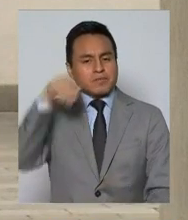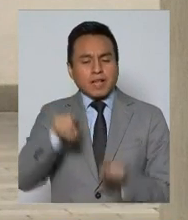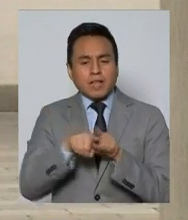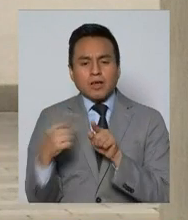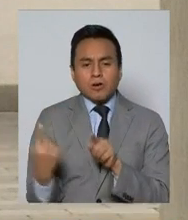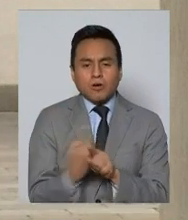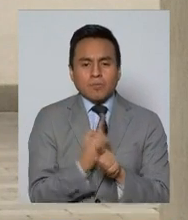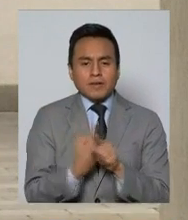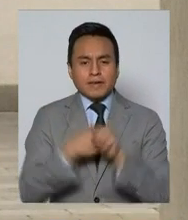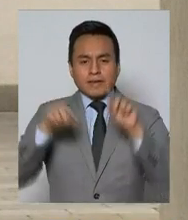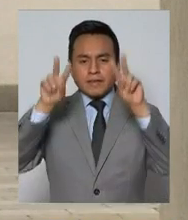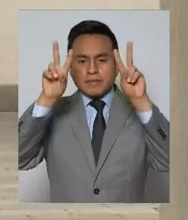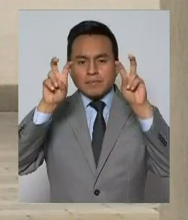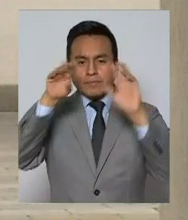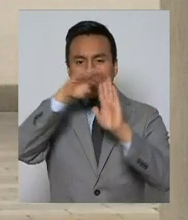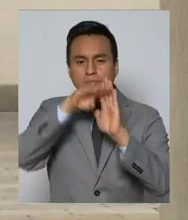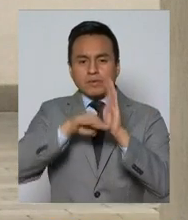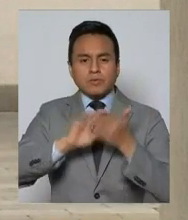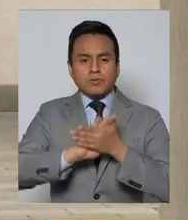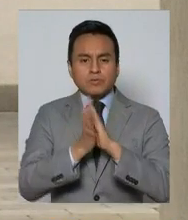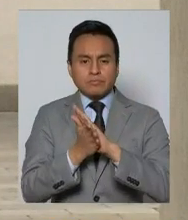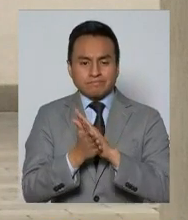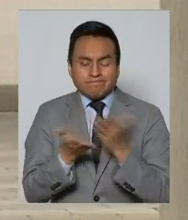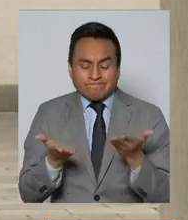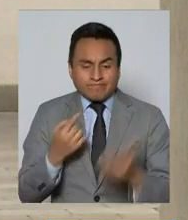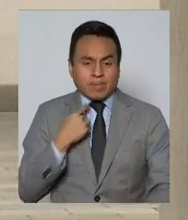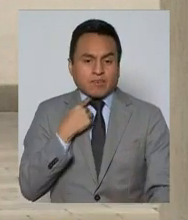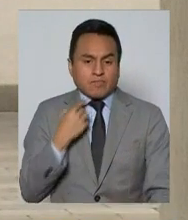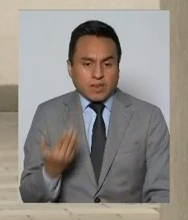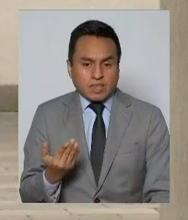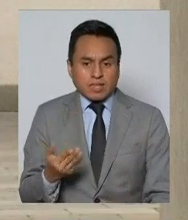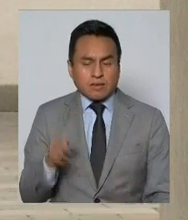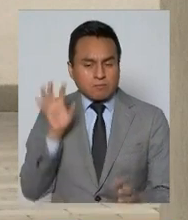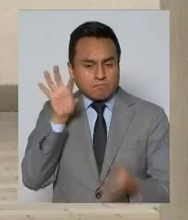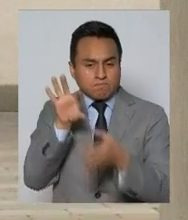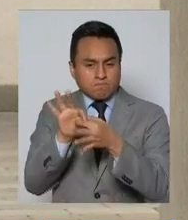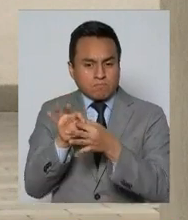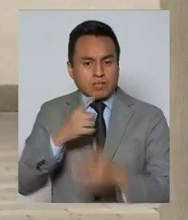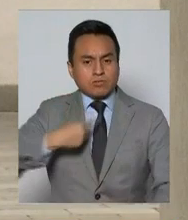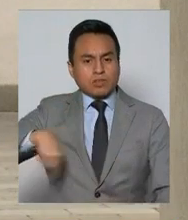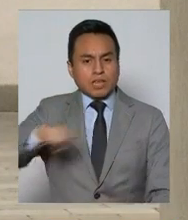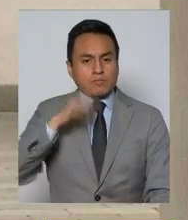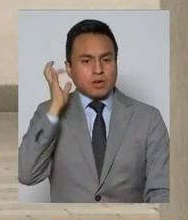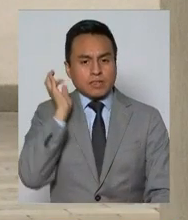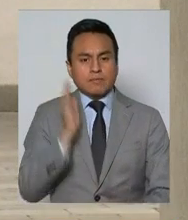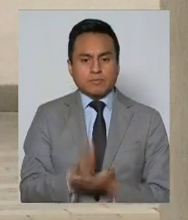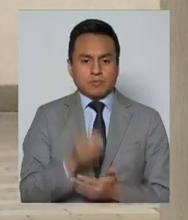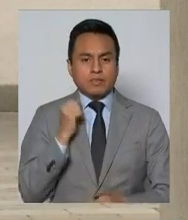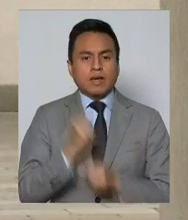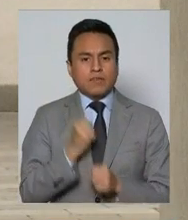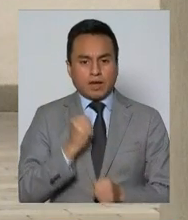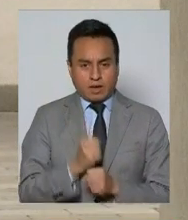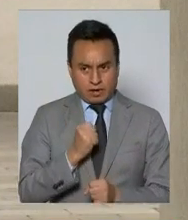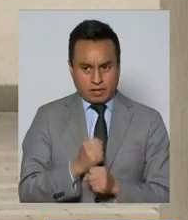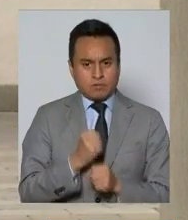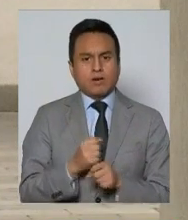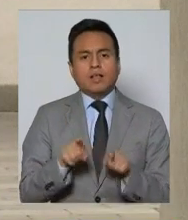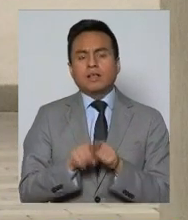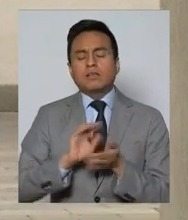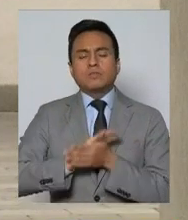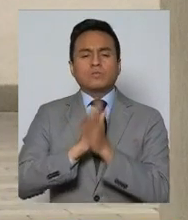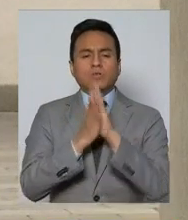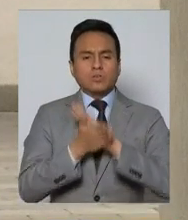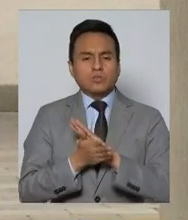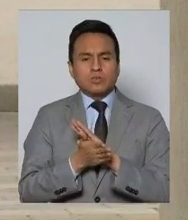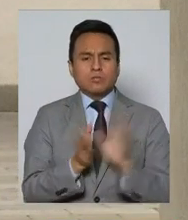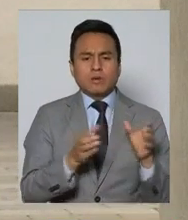las temáticas que afectan o incumben a nosotras las mujeres, debemos trabajarlas con todos los